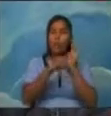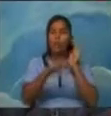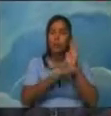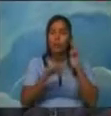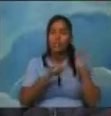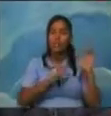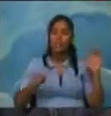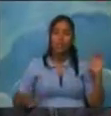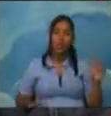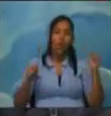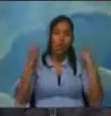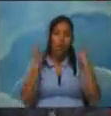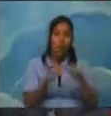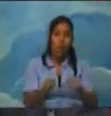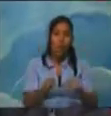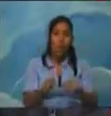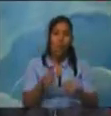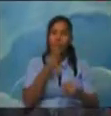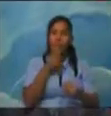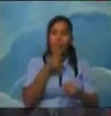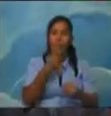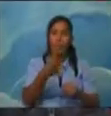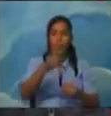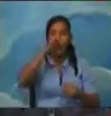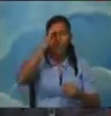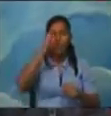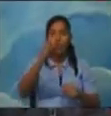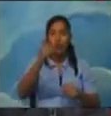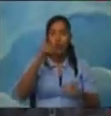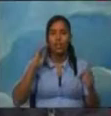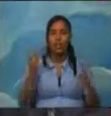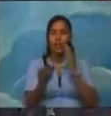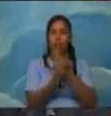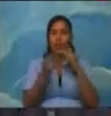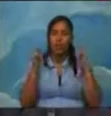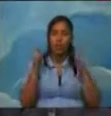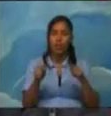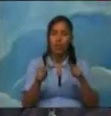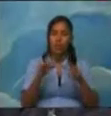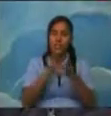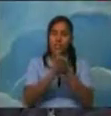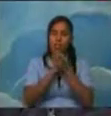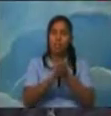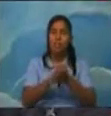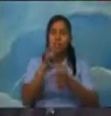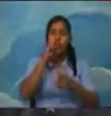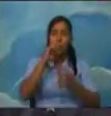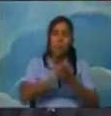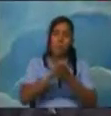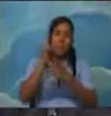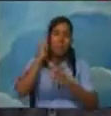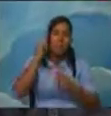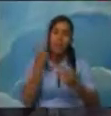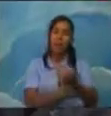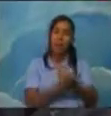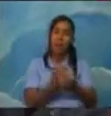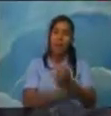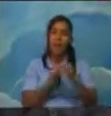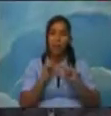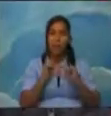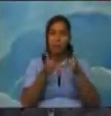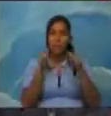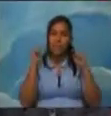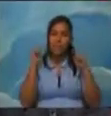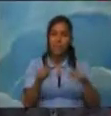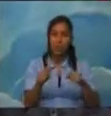Hoy, dice hoy. ¿Quién manda? Manda Dios a que guarde hoy. Así que amigo, amiga, hermano, hermana, empiece hoy. Si